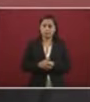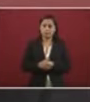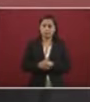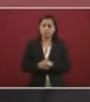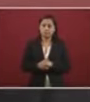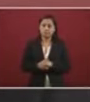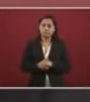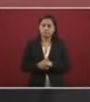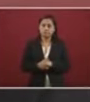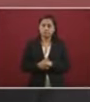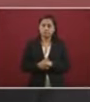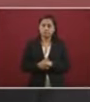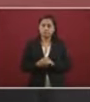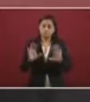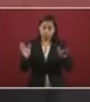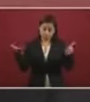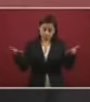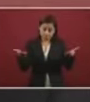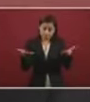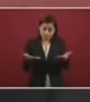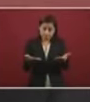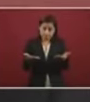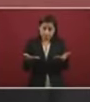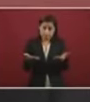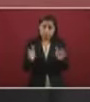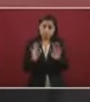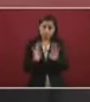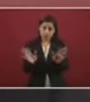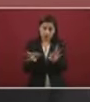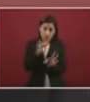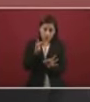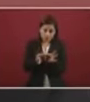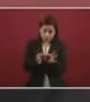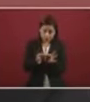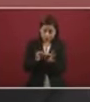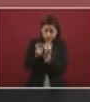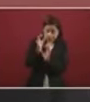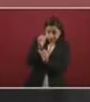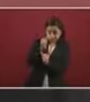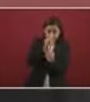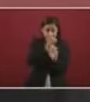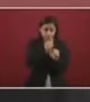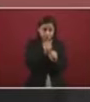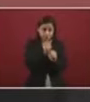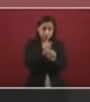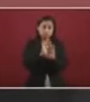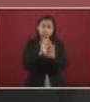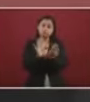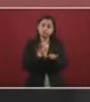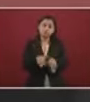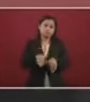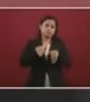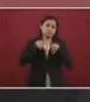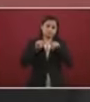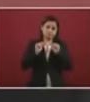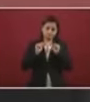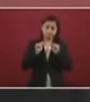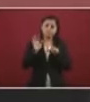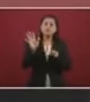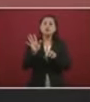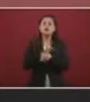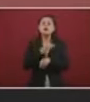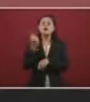Y me voy a retirar, es decir, voy a introducir, como es un asunto que tiene que